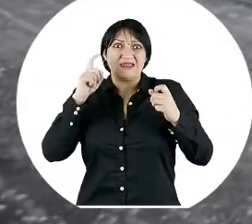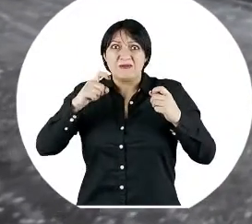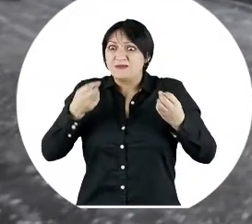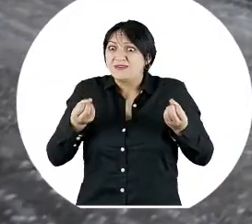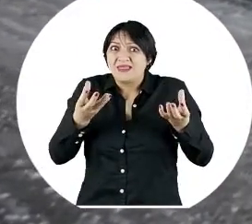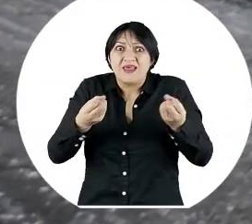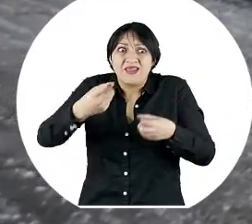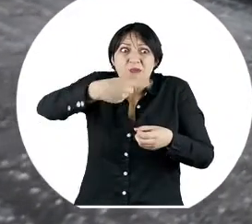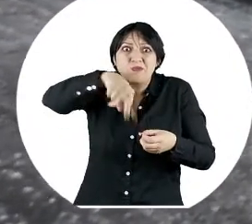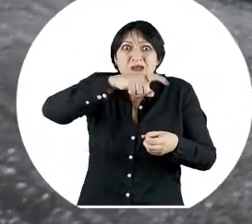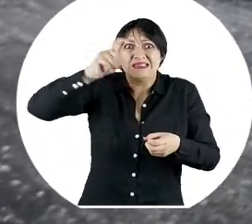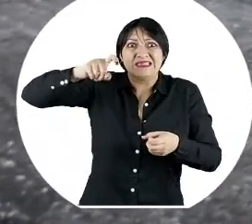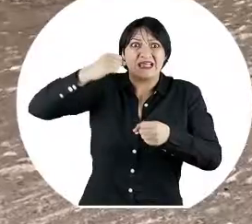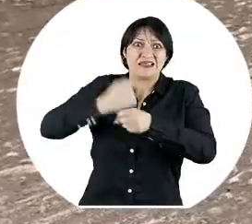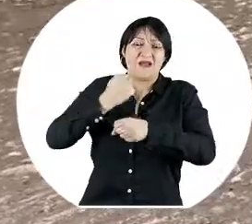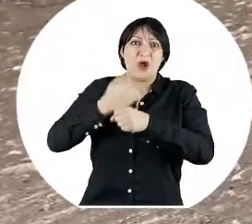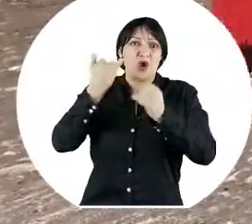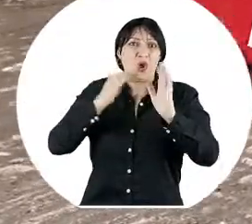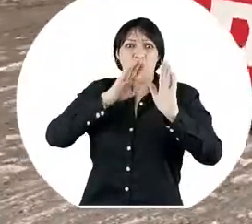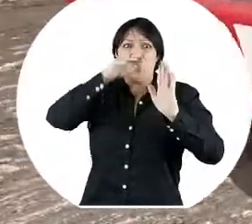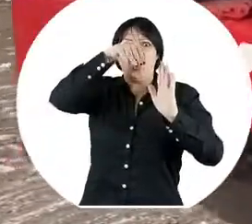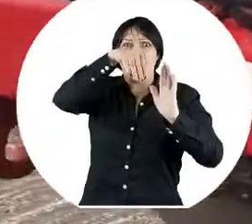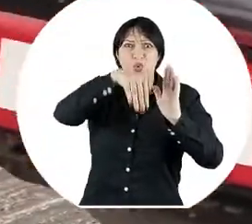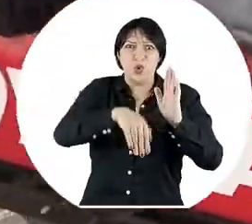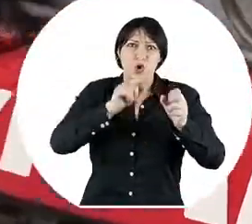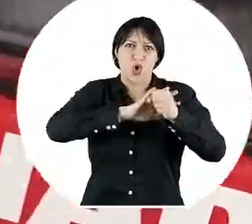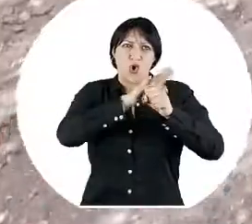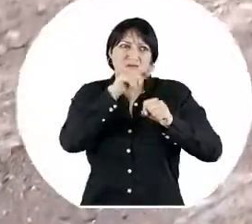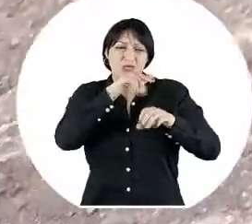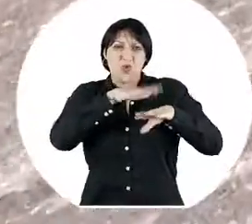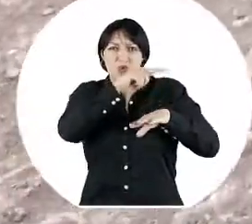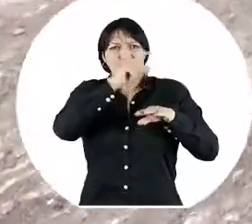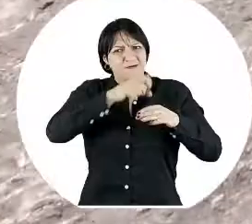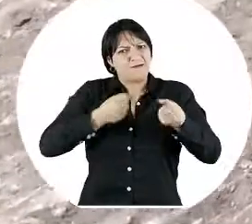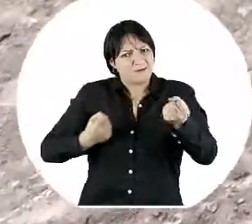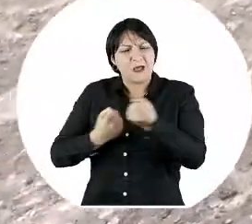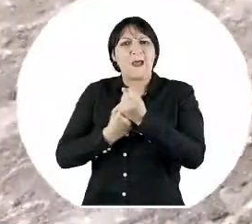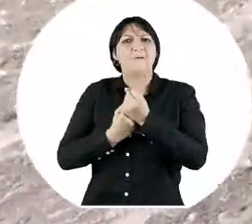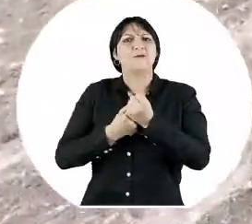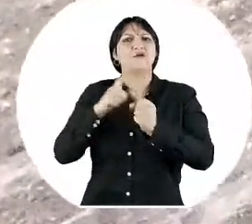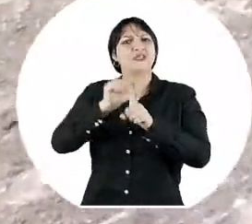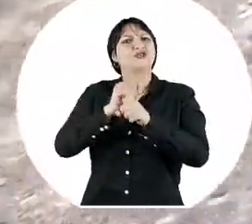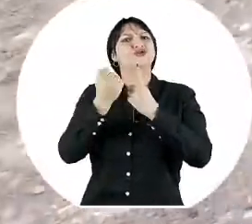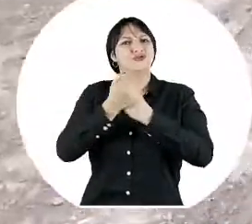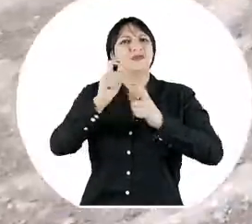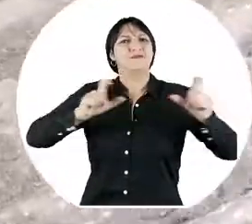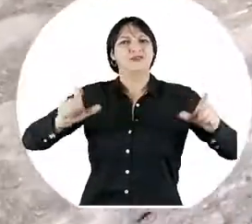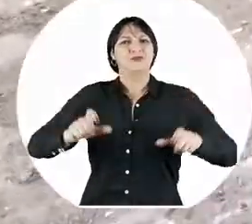generar empleo porque estamos muy golpeados económicamente. Entonces, ese es el aporte social que le hacemos.